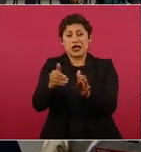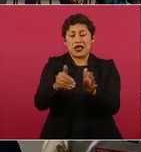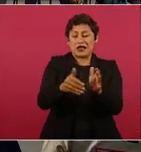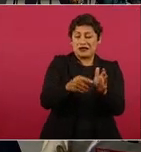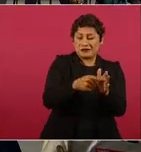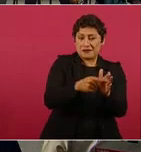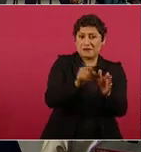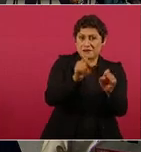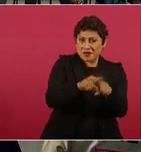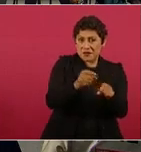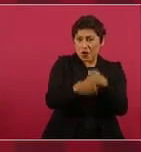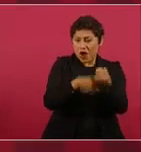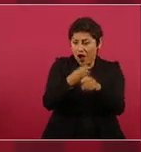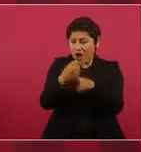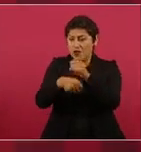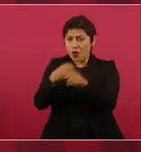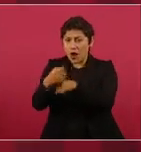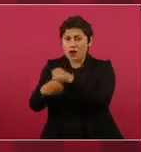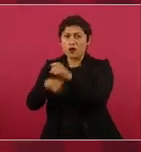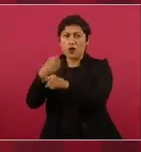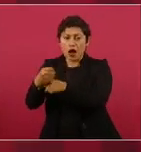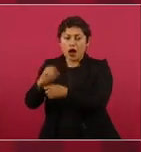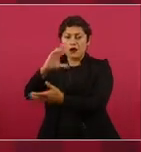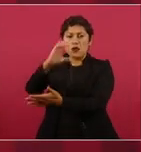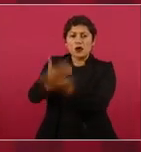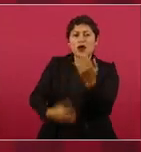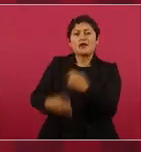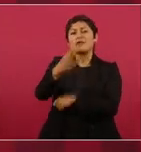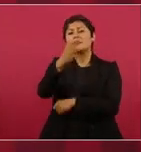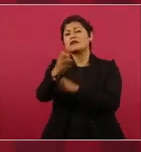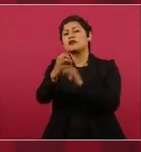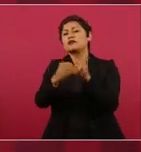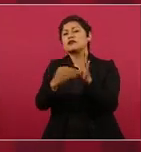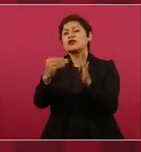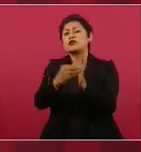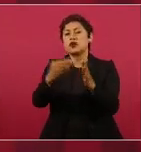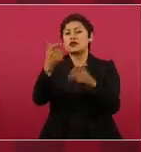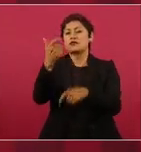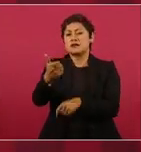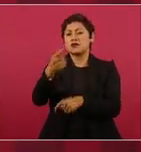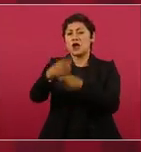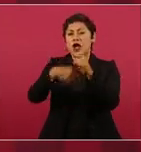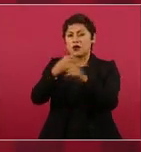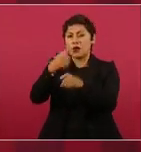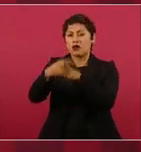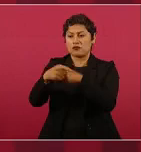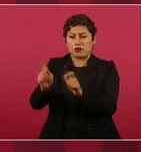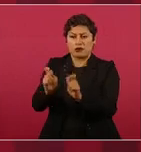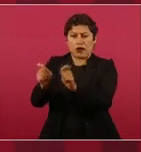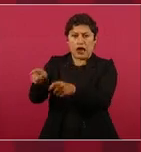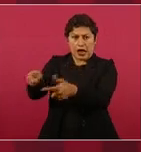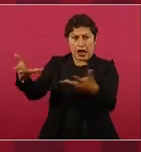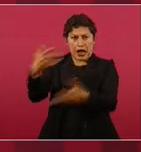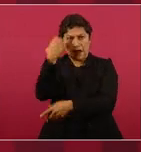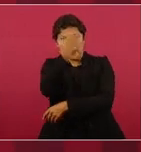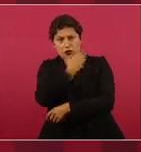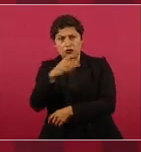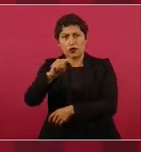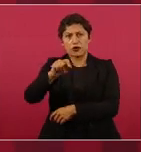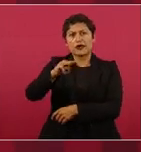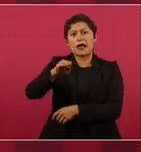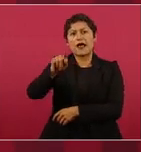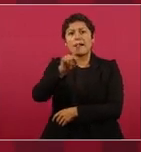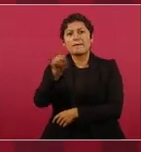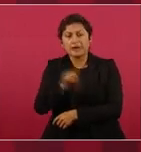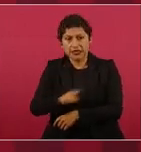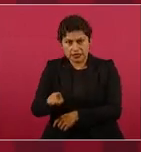2012-2018, un contrato de casi 300 millones de pesos anuales para que realizara tamiz metabólico para los 6